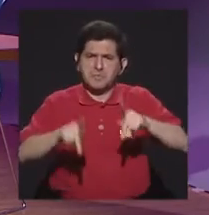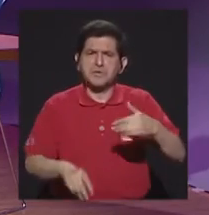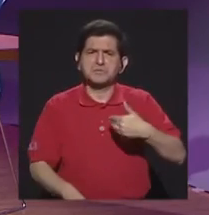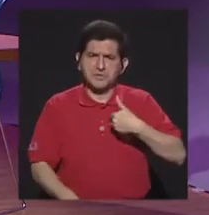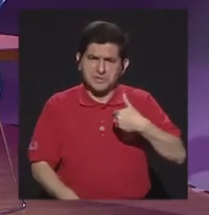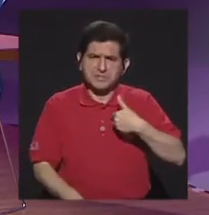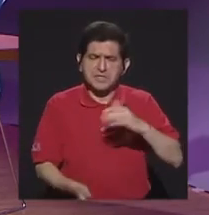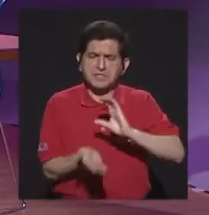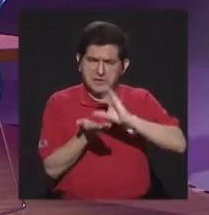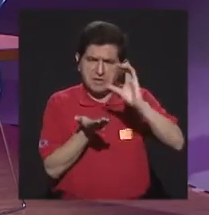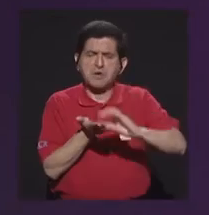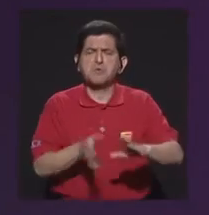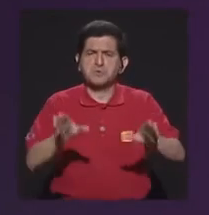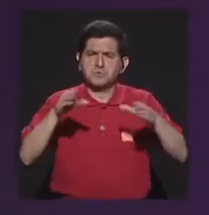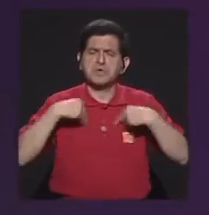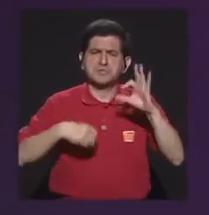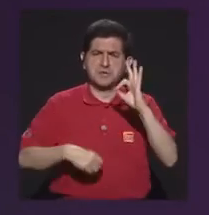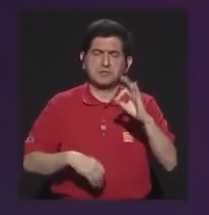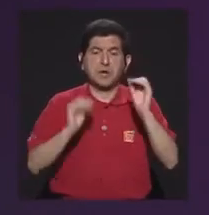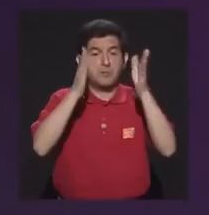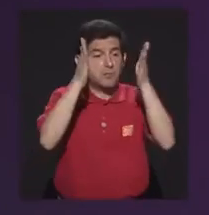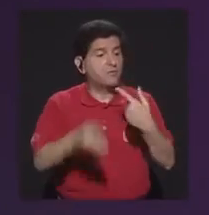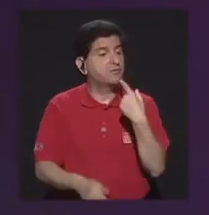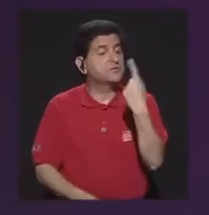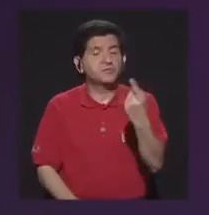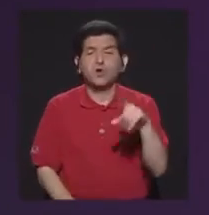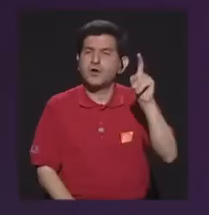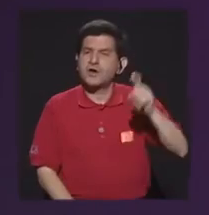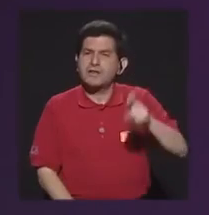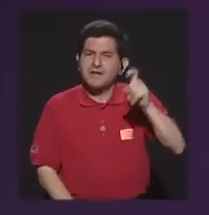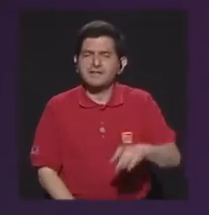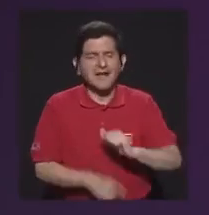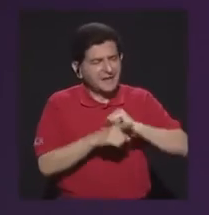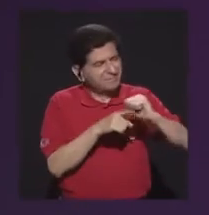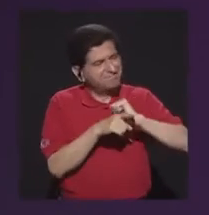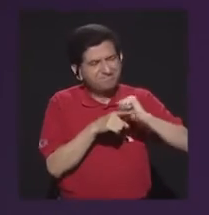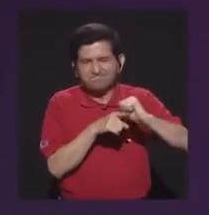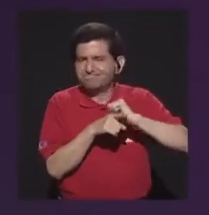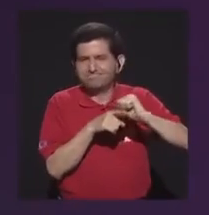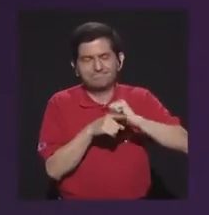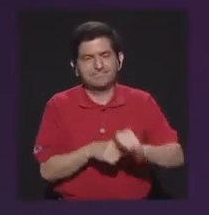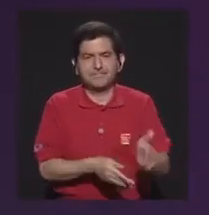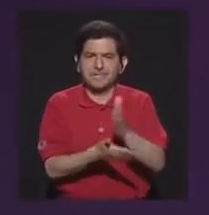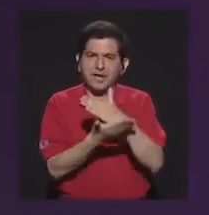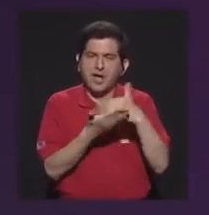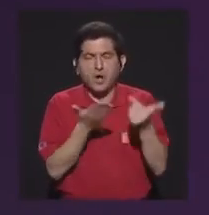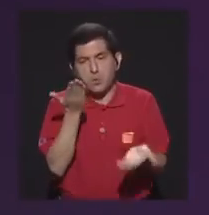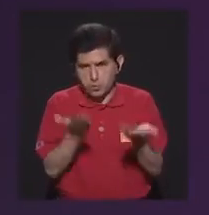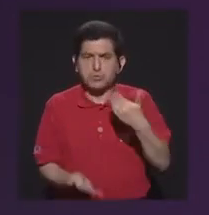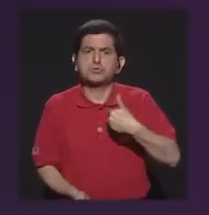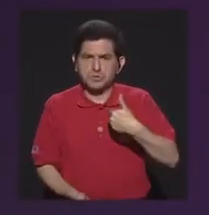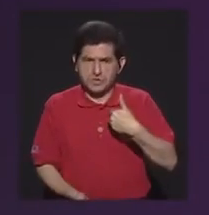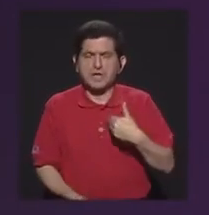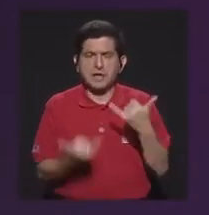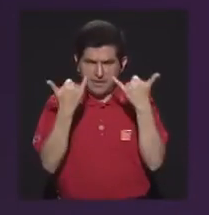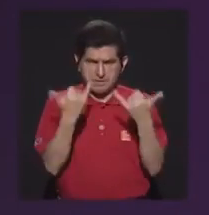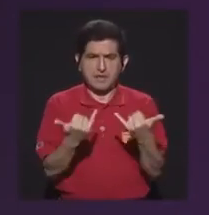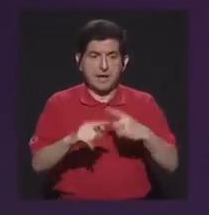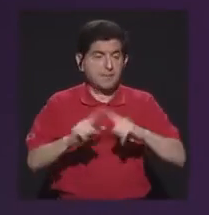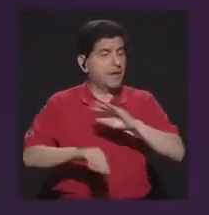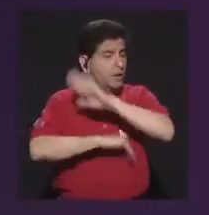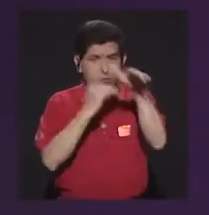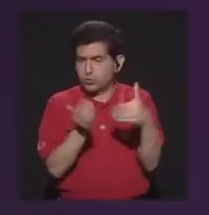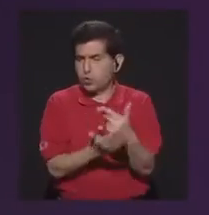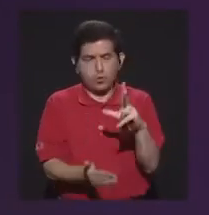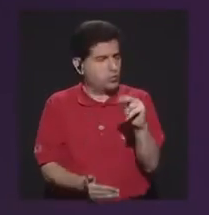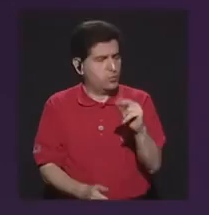Los docentes y las docentes plantean que requerirían más capacitación. Algunos han recibido, la mayoría ha recibido, pero no la